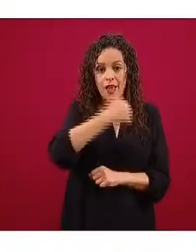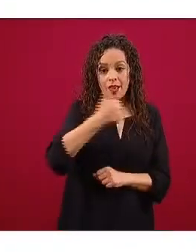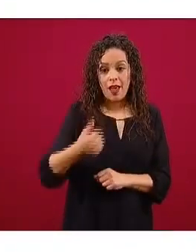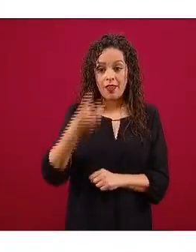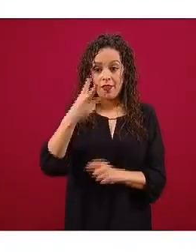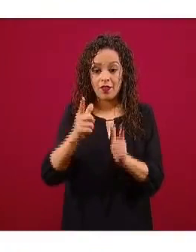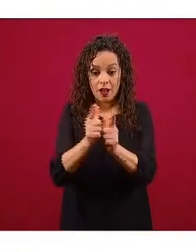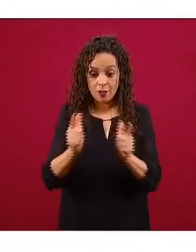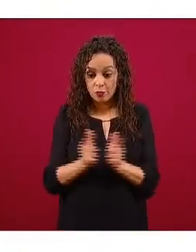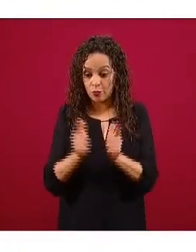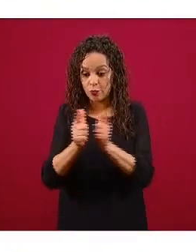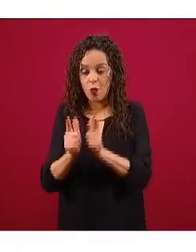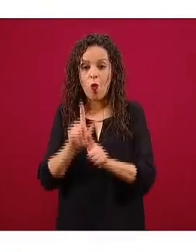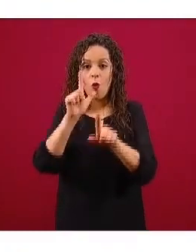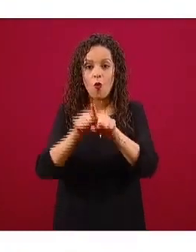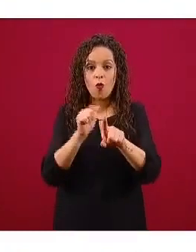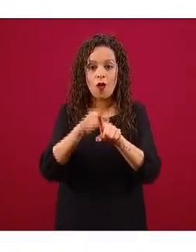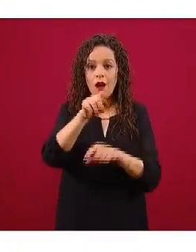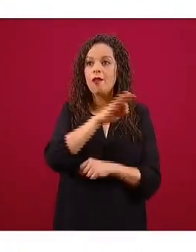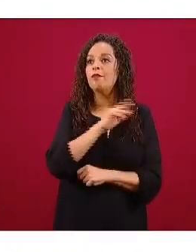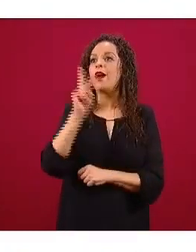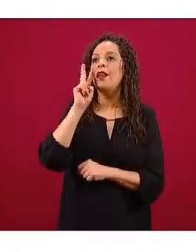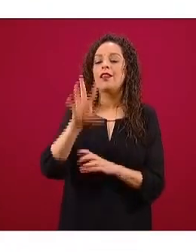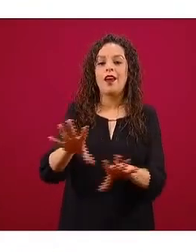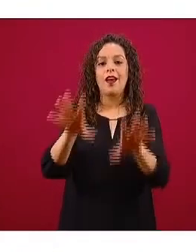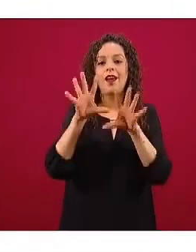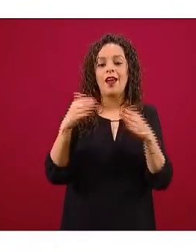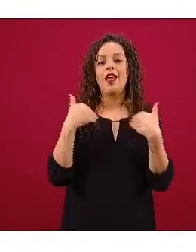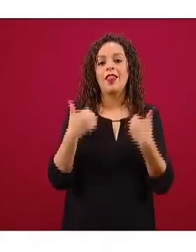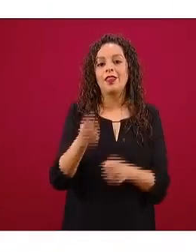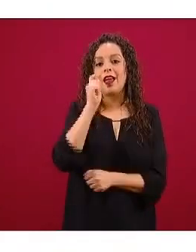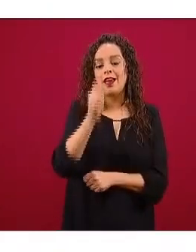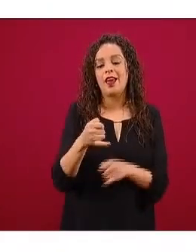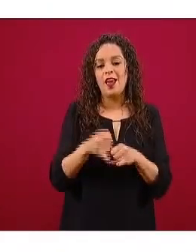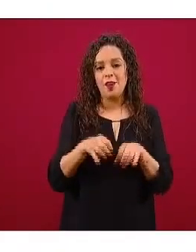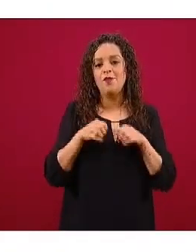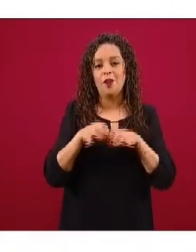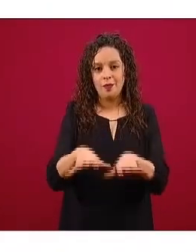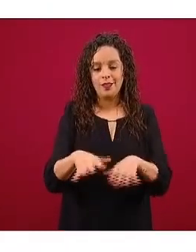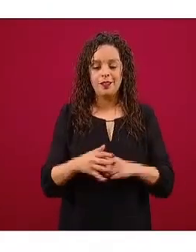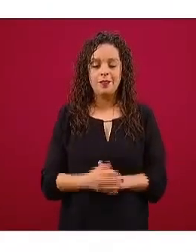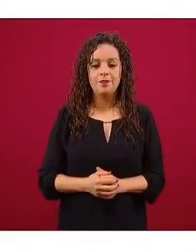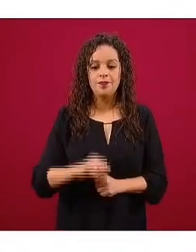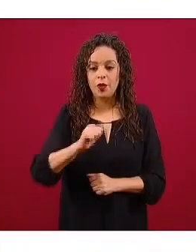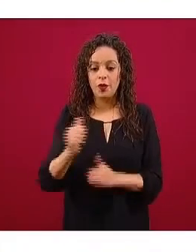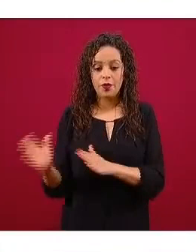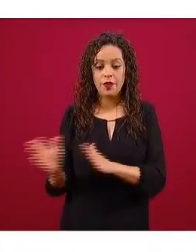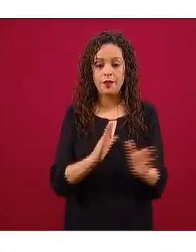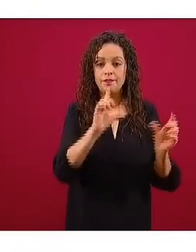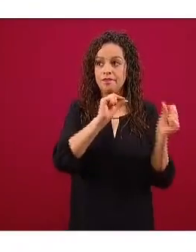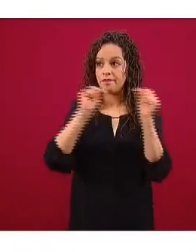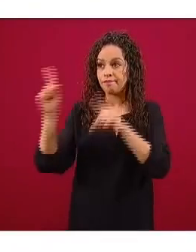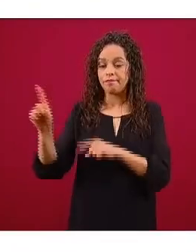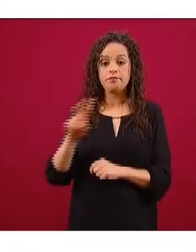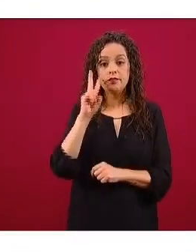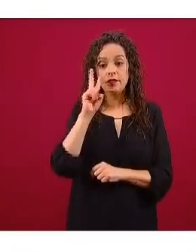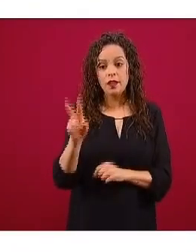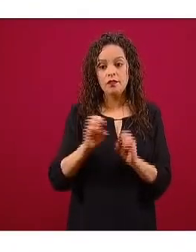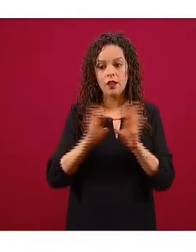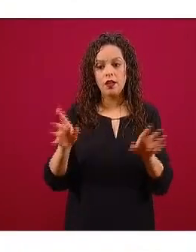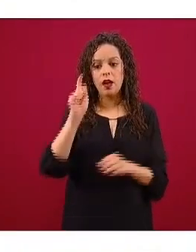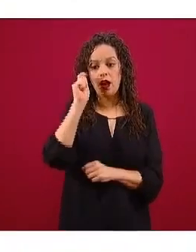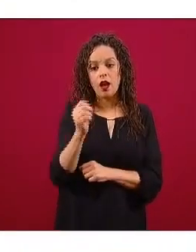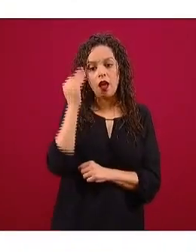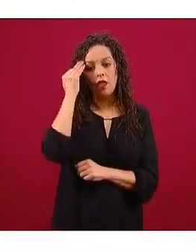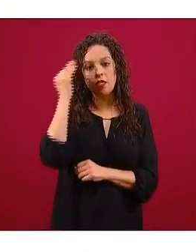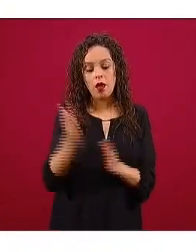que ustedes los puedan identificar en la revisión de la información. En la siguiente diapositiva podemos ver la distribución en el